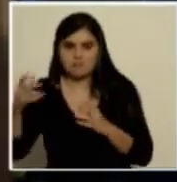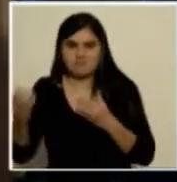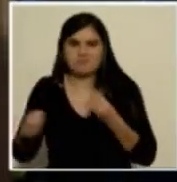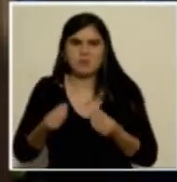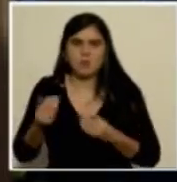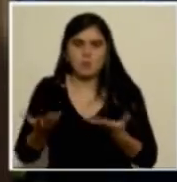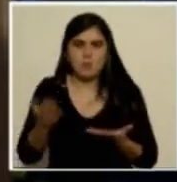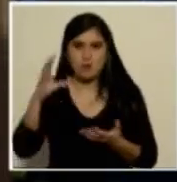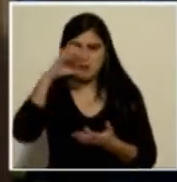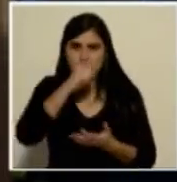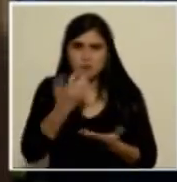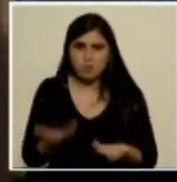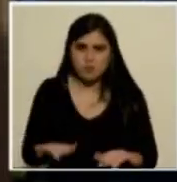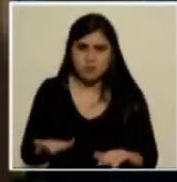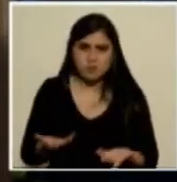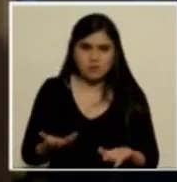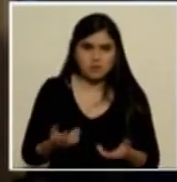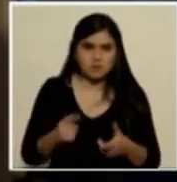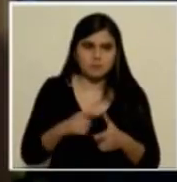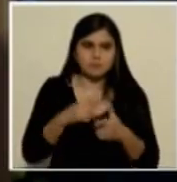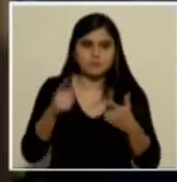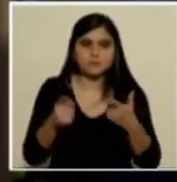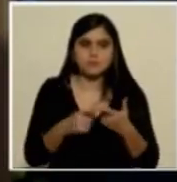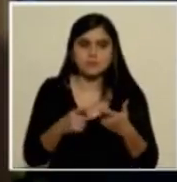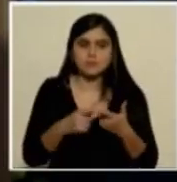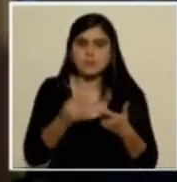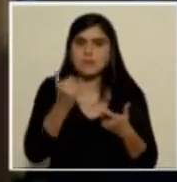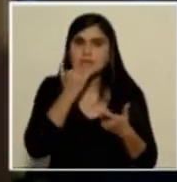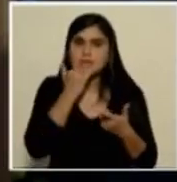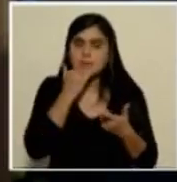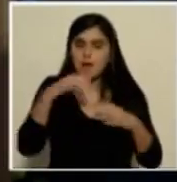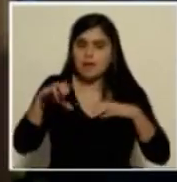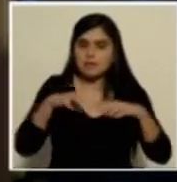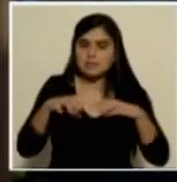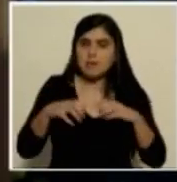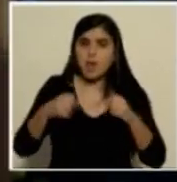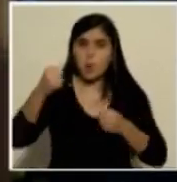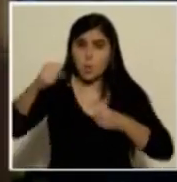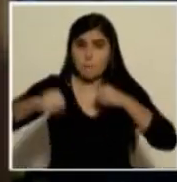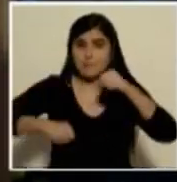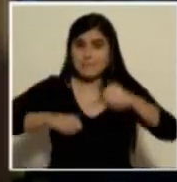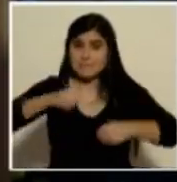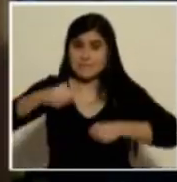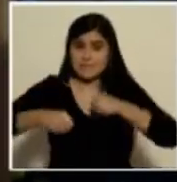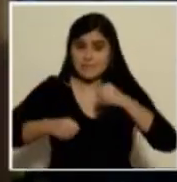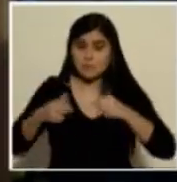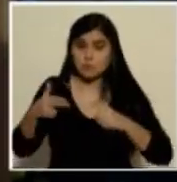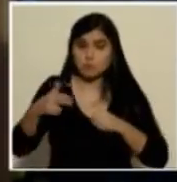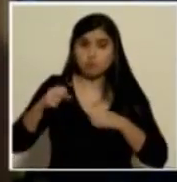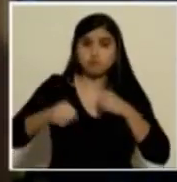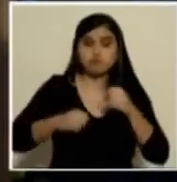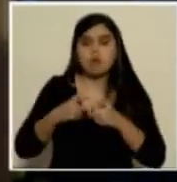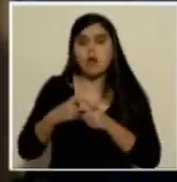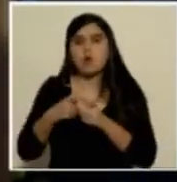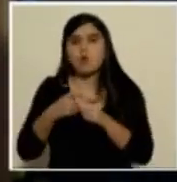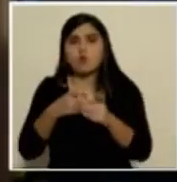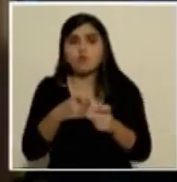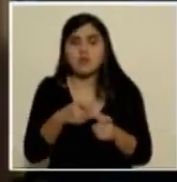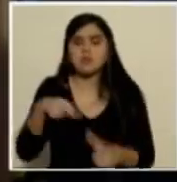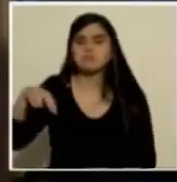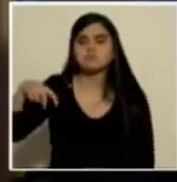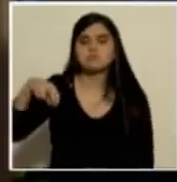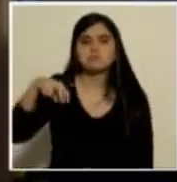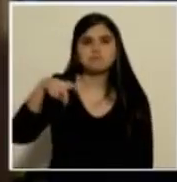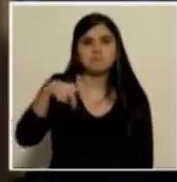restricción vehicular. ¿Y qué pasa con actividades como el ciclismo, correr, salir a caminar, que estaba